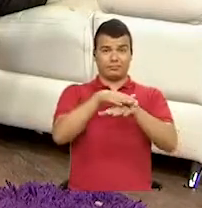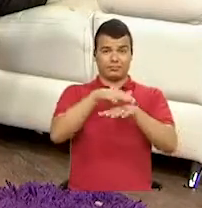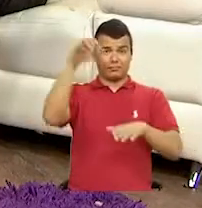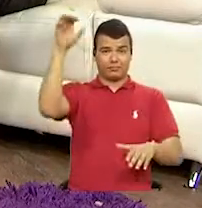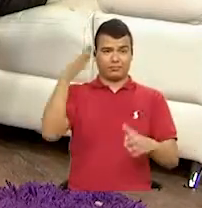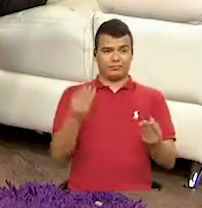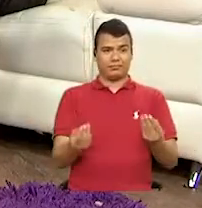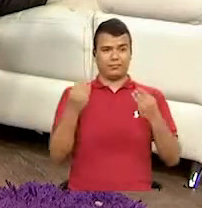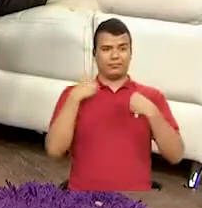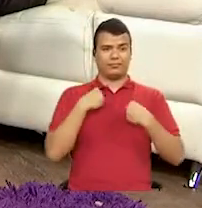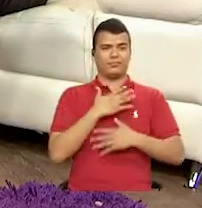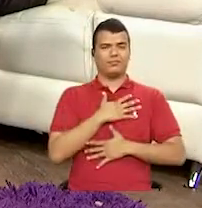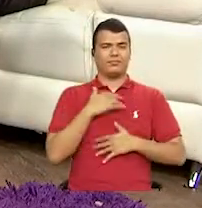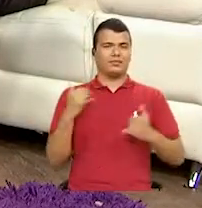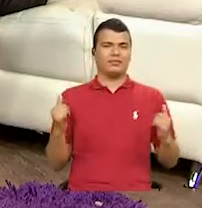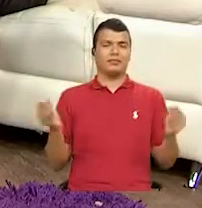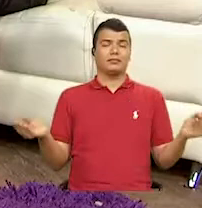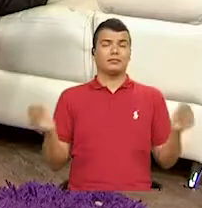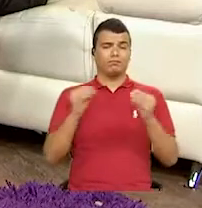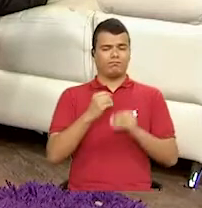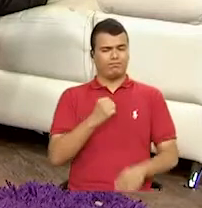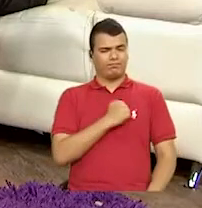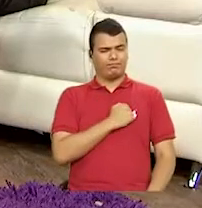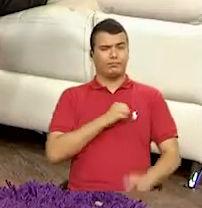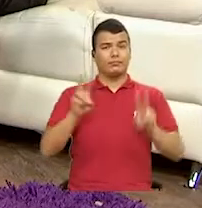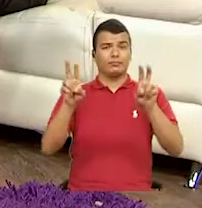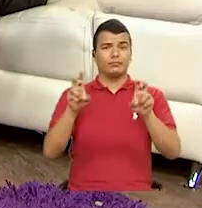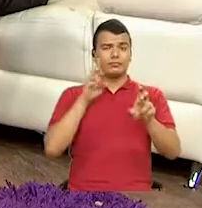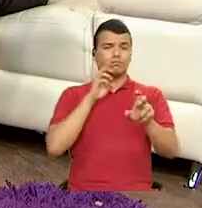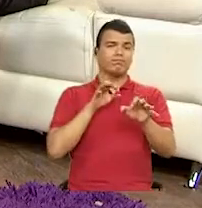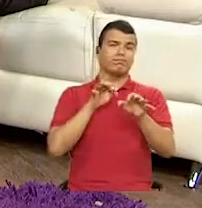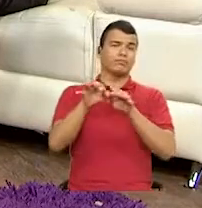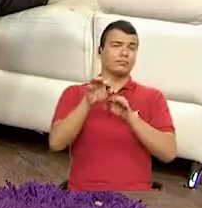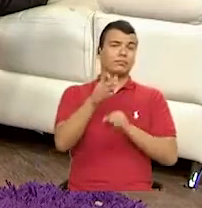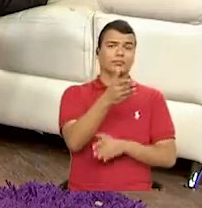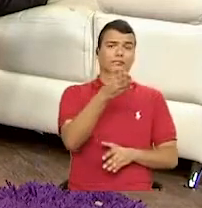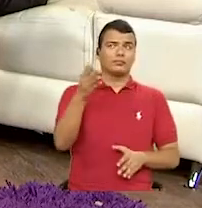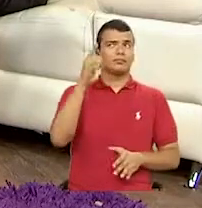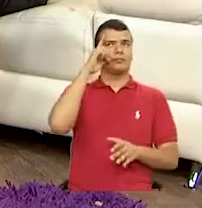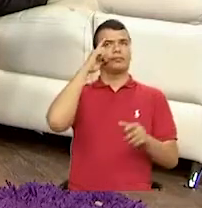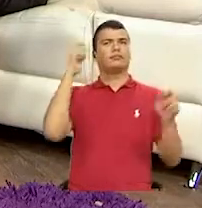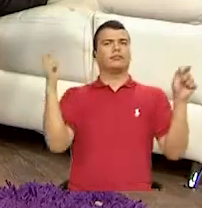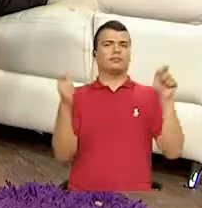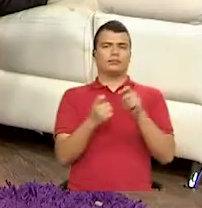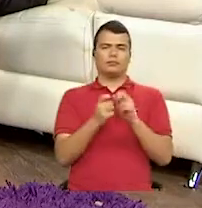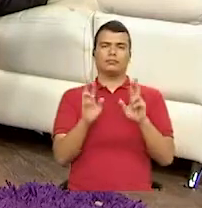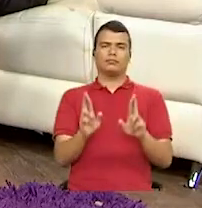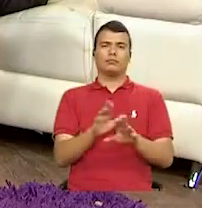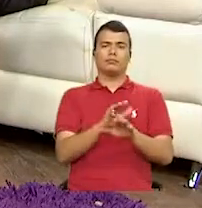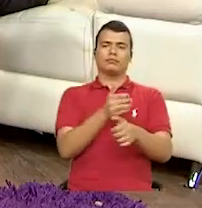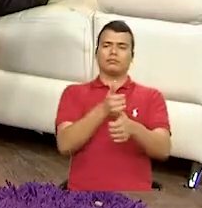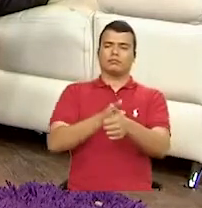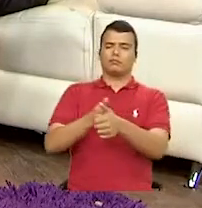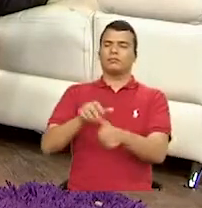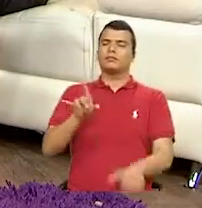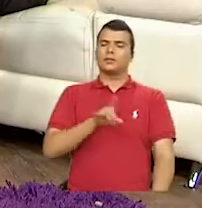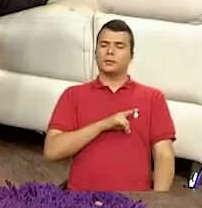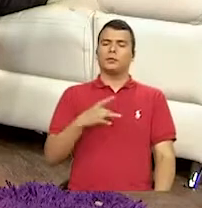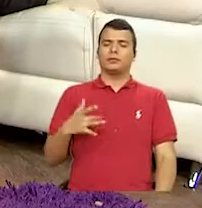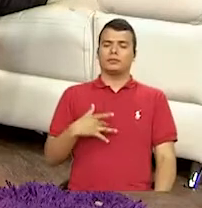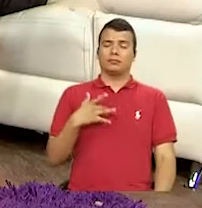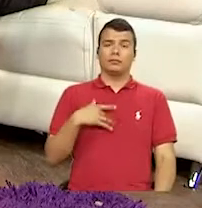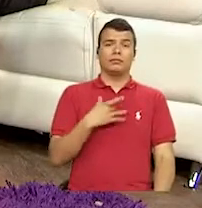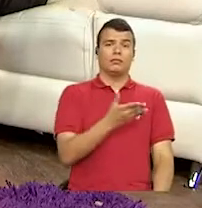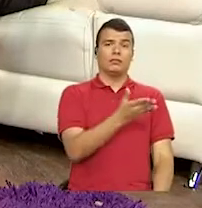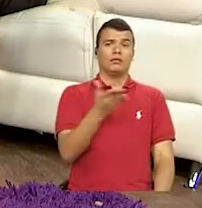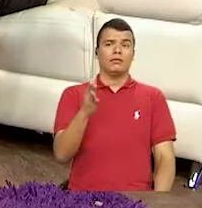me hace muy feliz. Bueno, y me gracias. Encanta el tema. Un tema, espero transformar vidas con el tema del día de hoy, qué llegar lindo. Al corazoncito de la persona que nos está